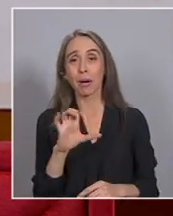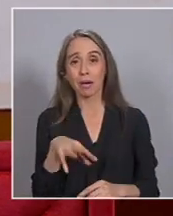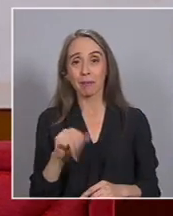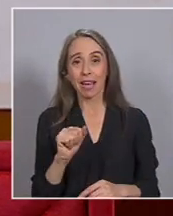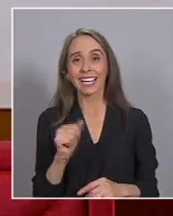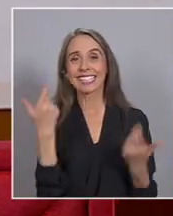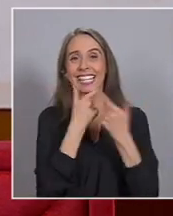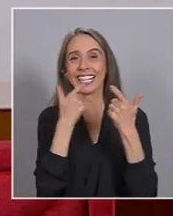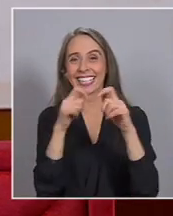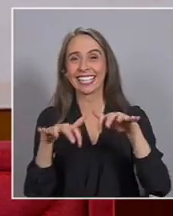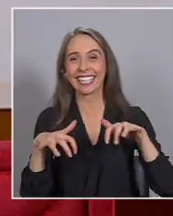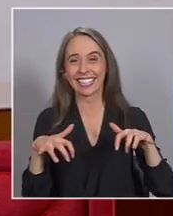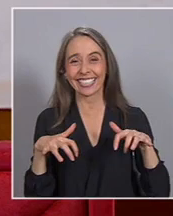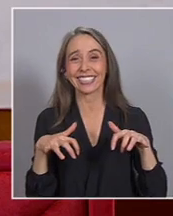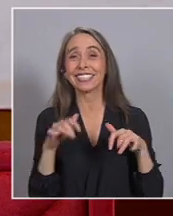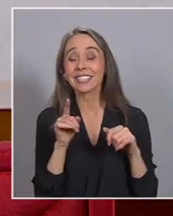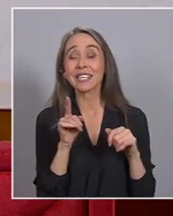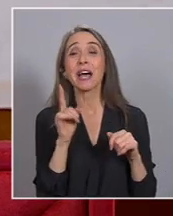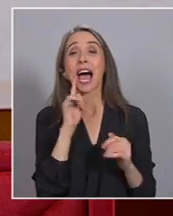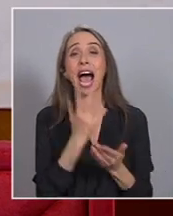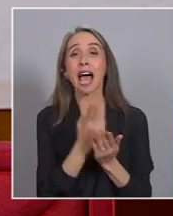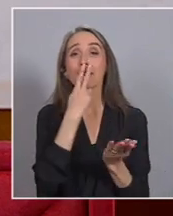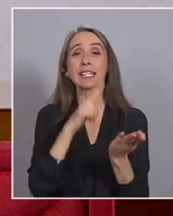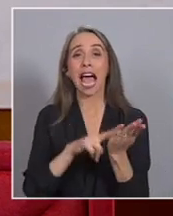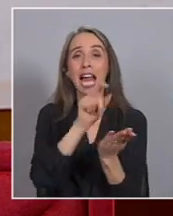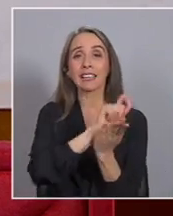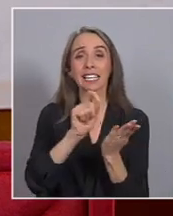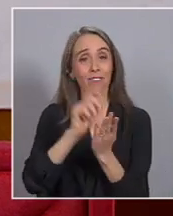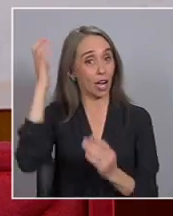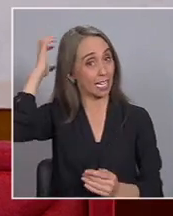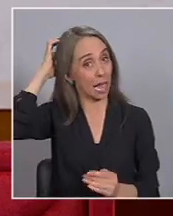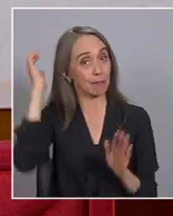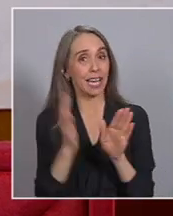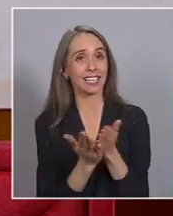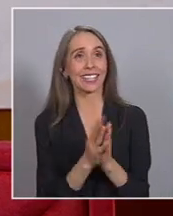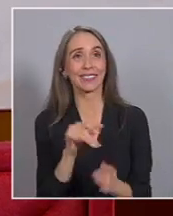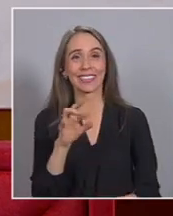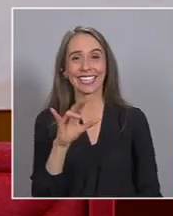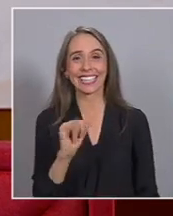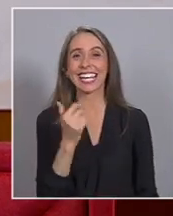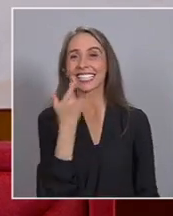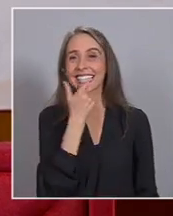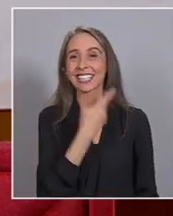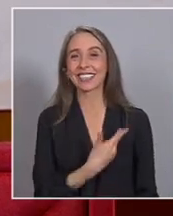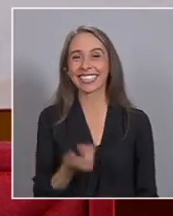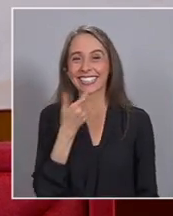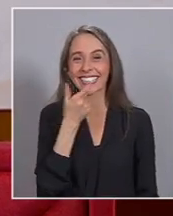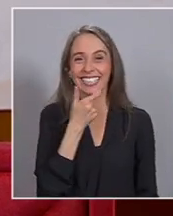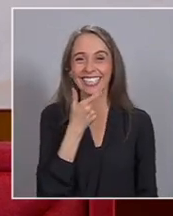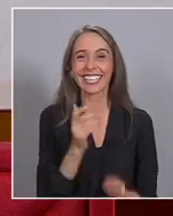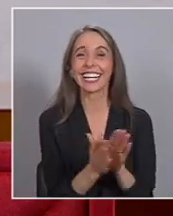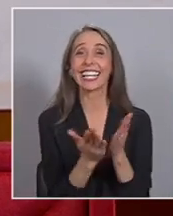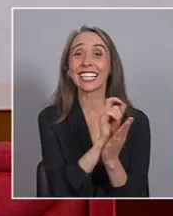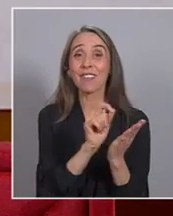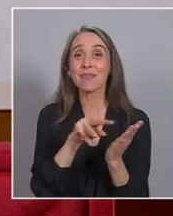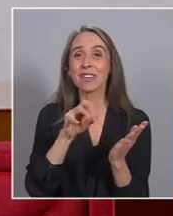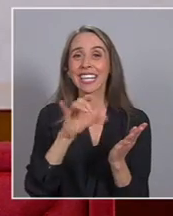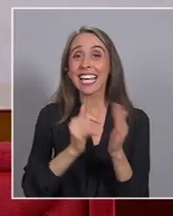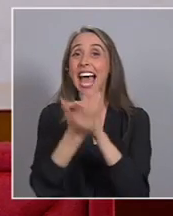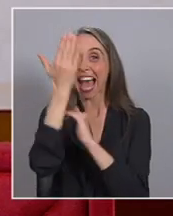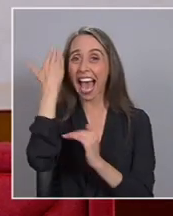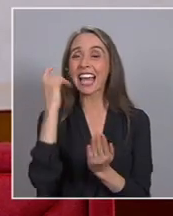pero hay una carta de Gabriela Mistral en la revista Mirella, en la revista Mirella,